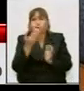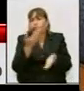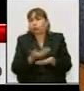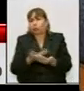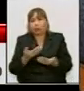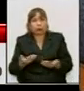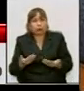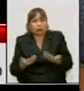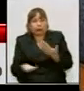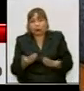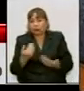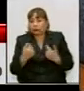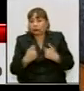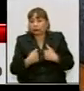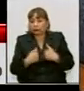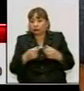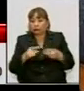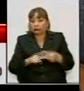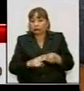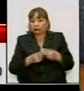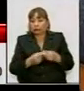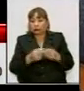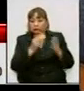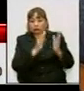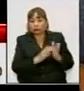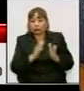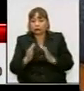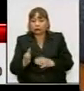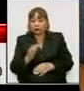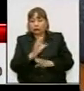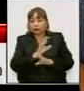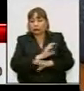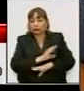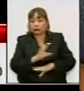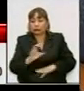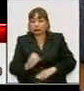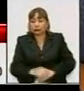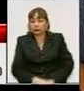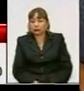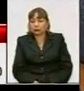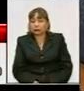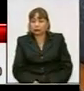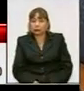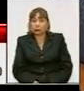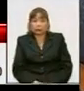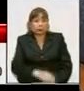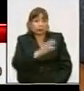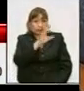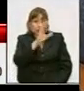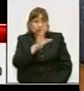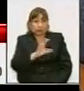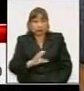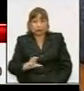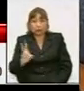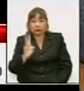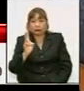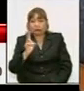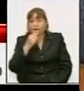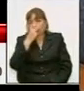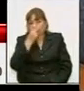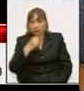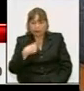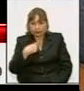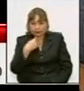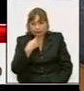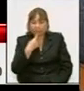inclusive yo había iniciado el proyecto de la costa, de la costanera, entonces yo había iniciado, entonces se quedó ahí,